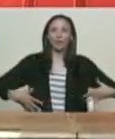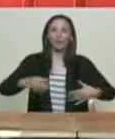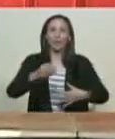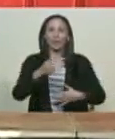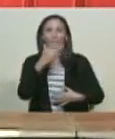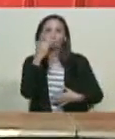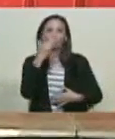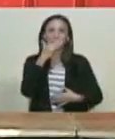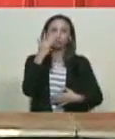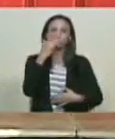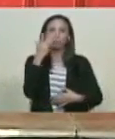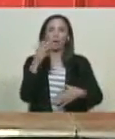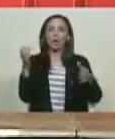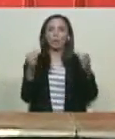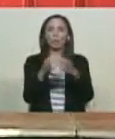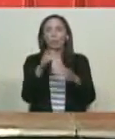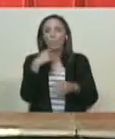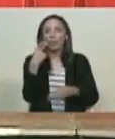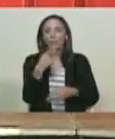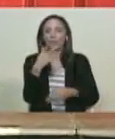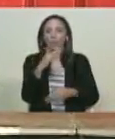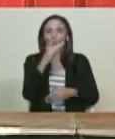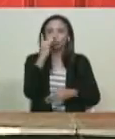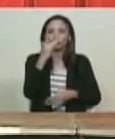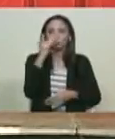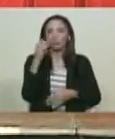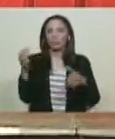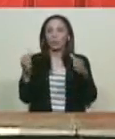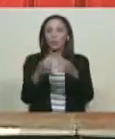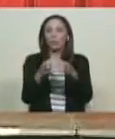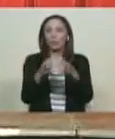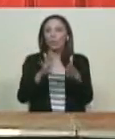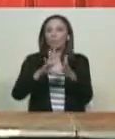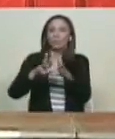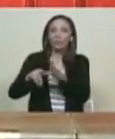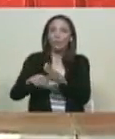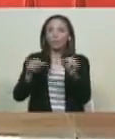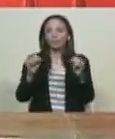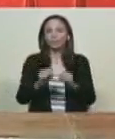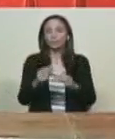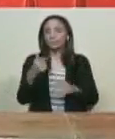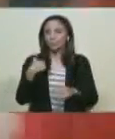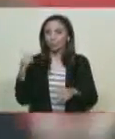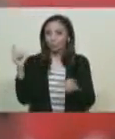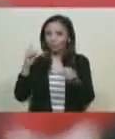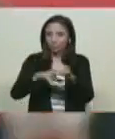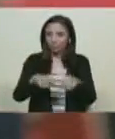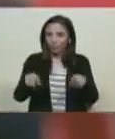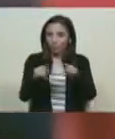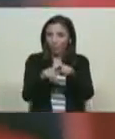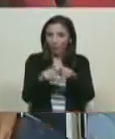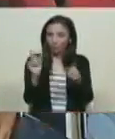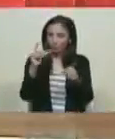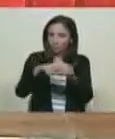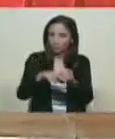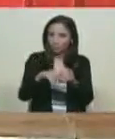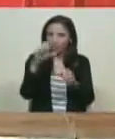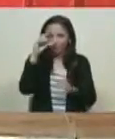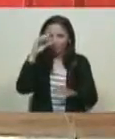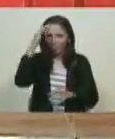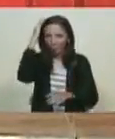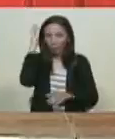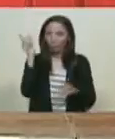los grupos políticos de ellos, la macolla. Yo no pertenezco a ninguna macolla, yo no pertenezco a